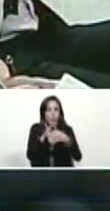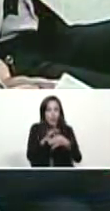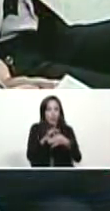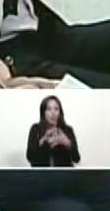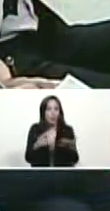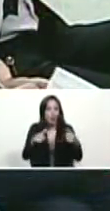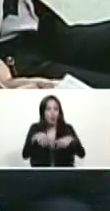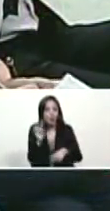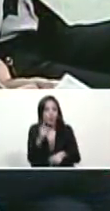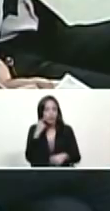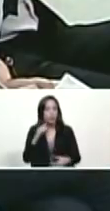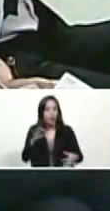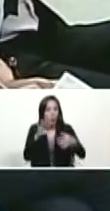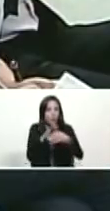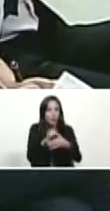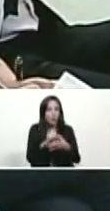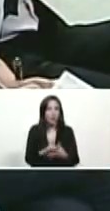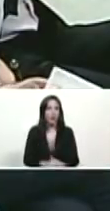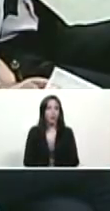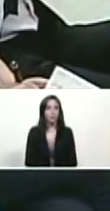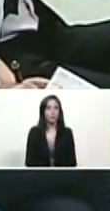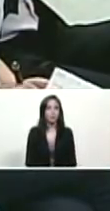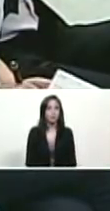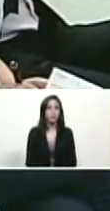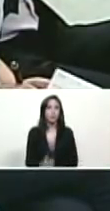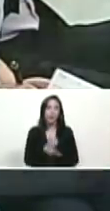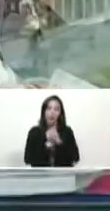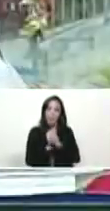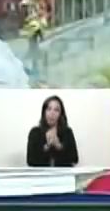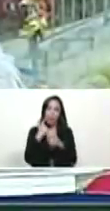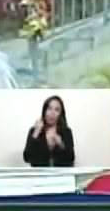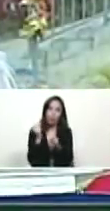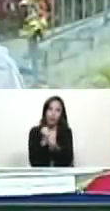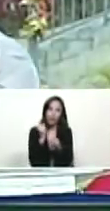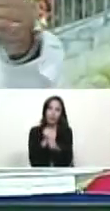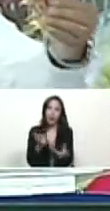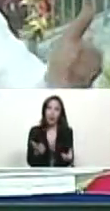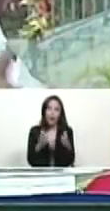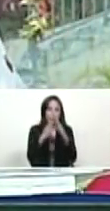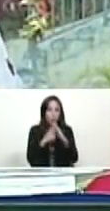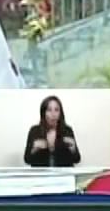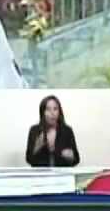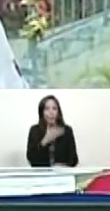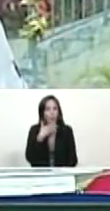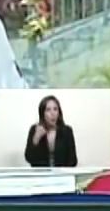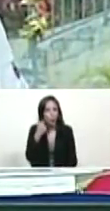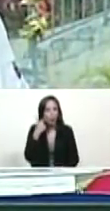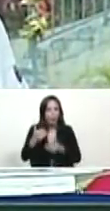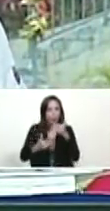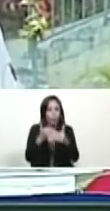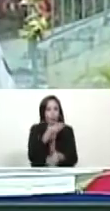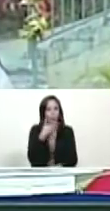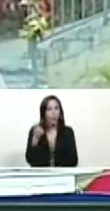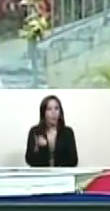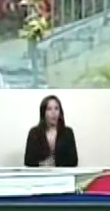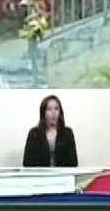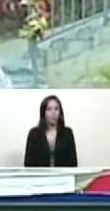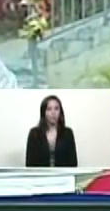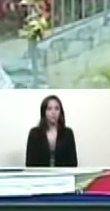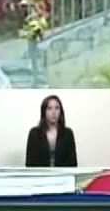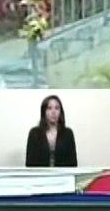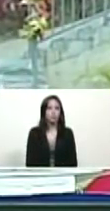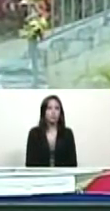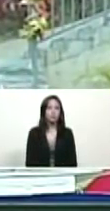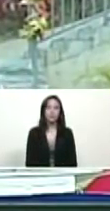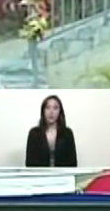una Venezuela unida. Avanzar con amor, que todo mejore. Es lo que yo le digo